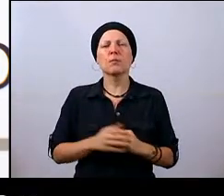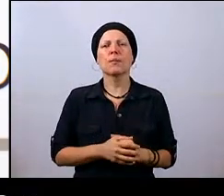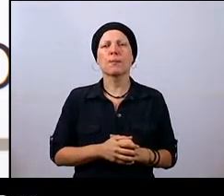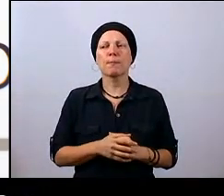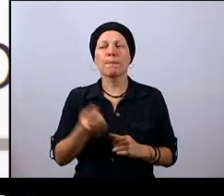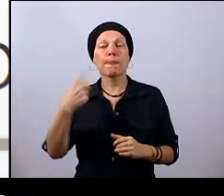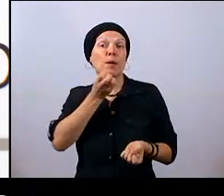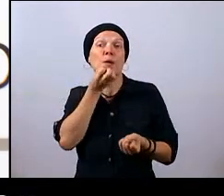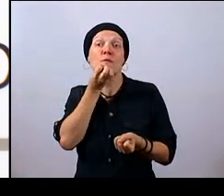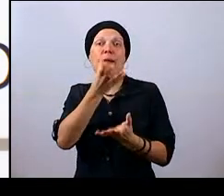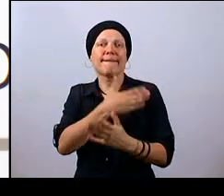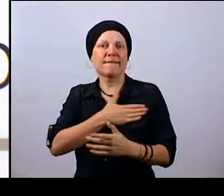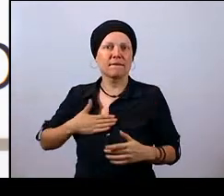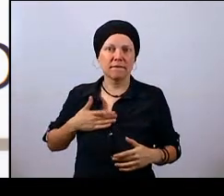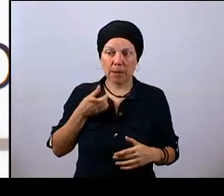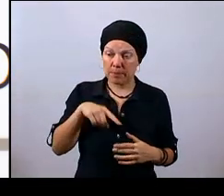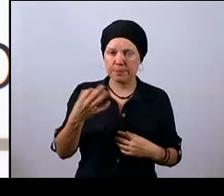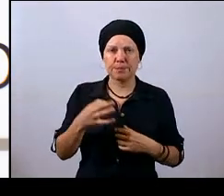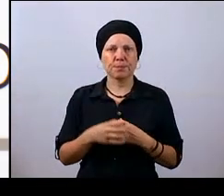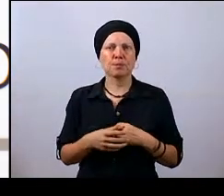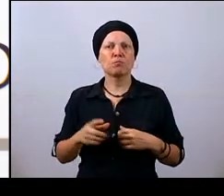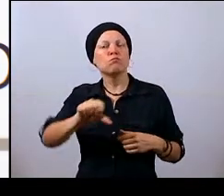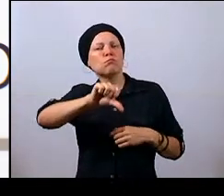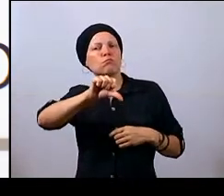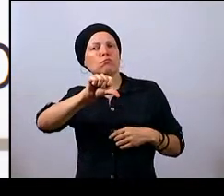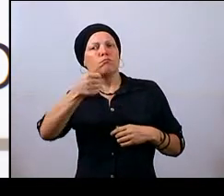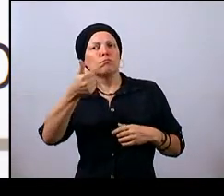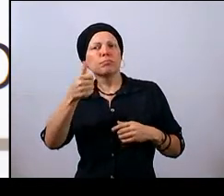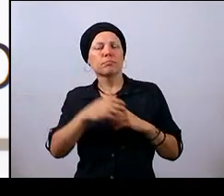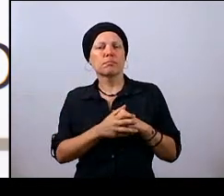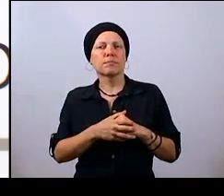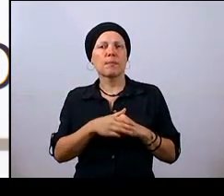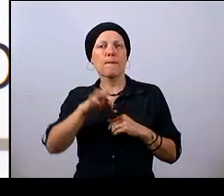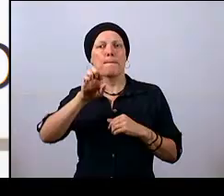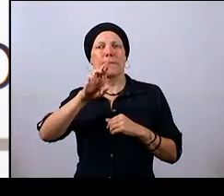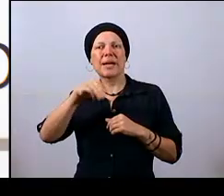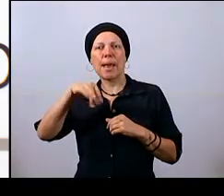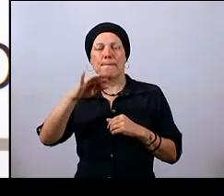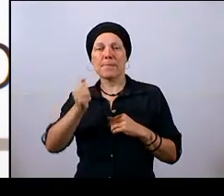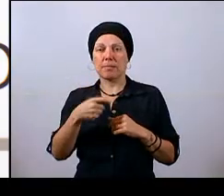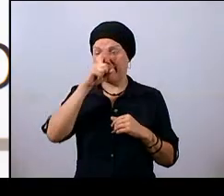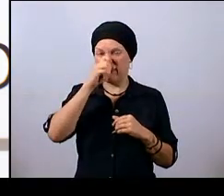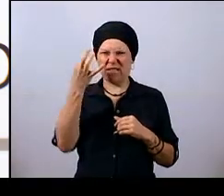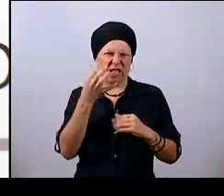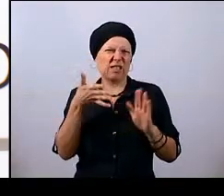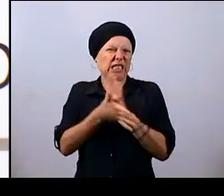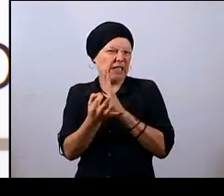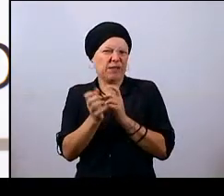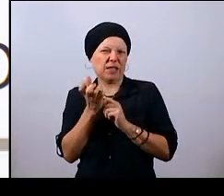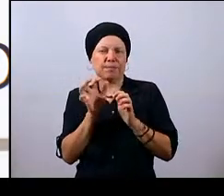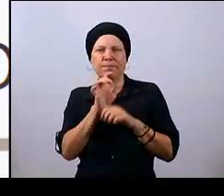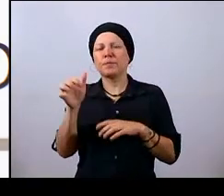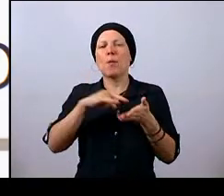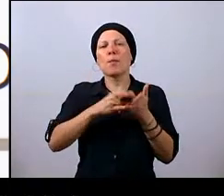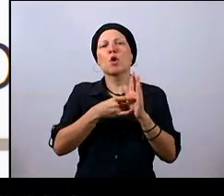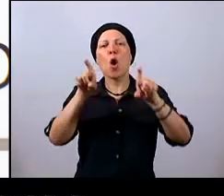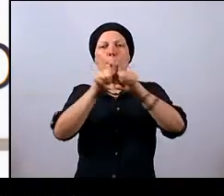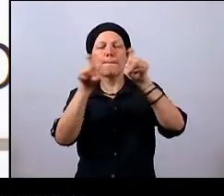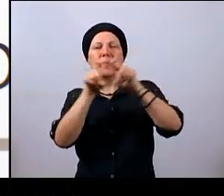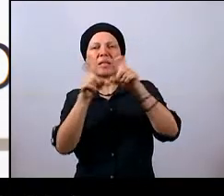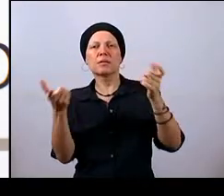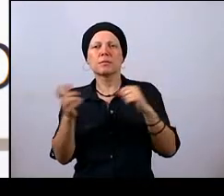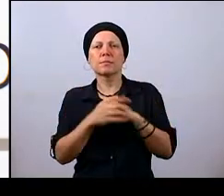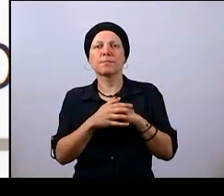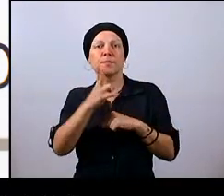quiero informarles también de la aprobación como premia. Les recuerdo qué significa esto, es proyecto empresarial